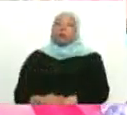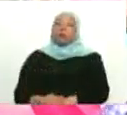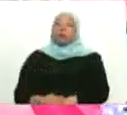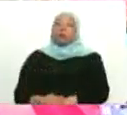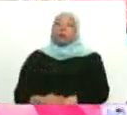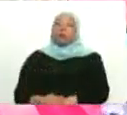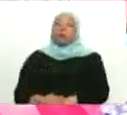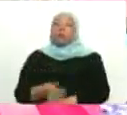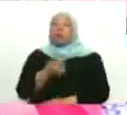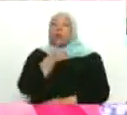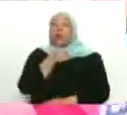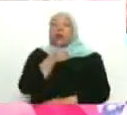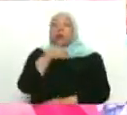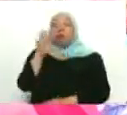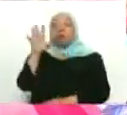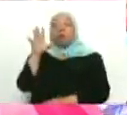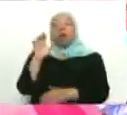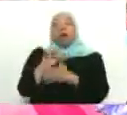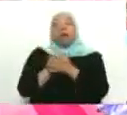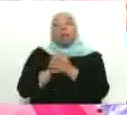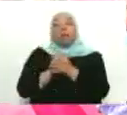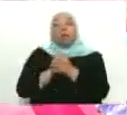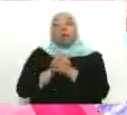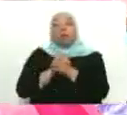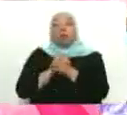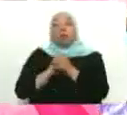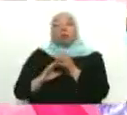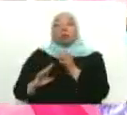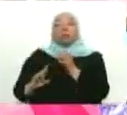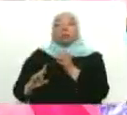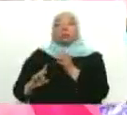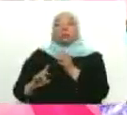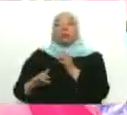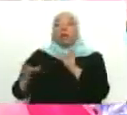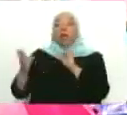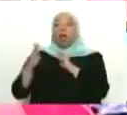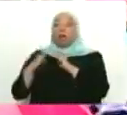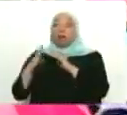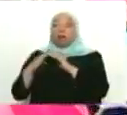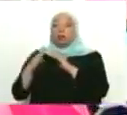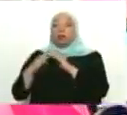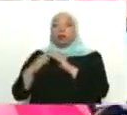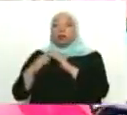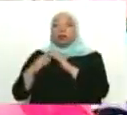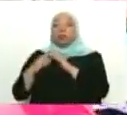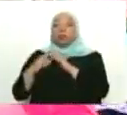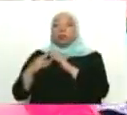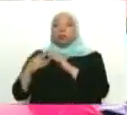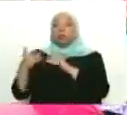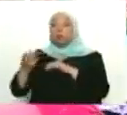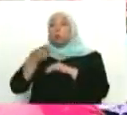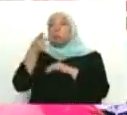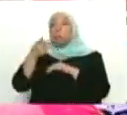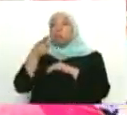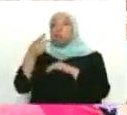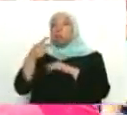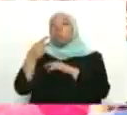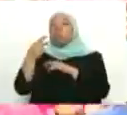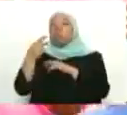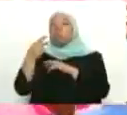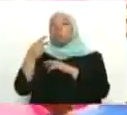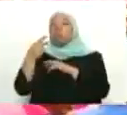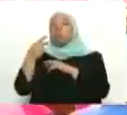Levanten la mano los compatriotas, primero los de casa, las estructuras y equipo político de Rómulo